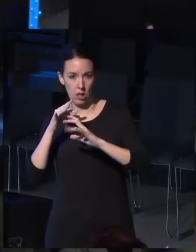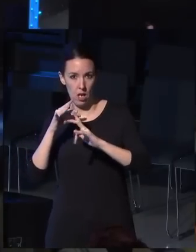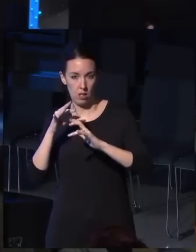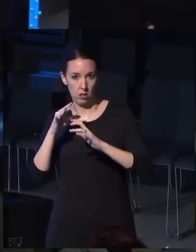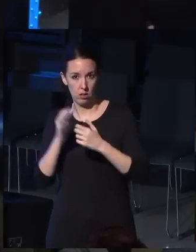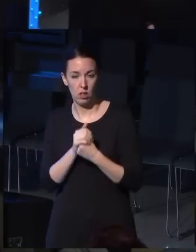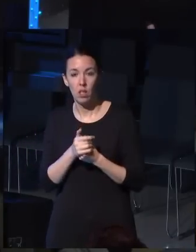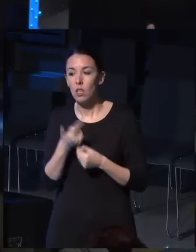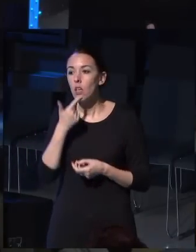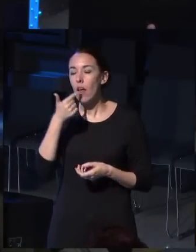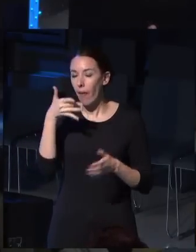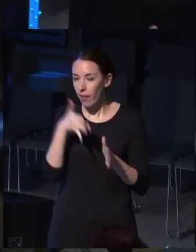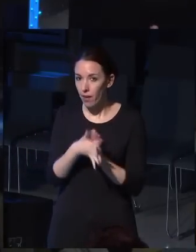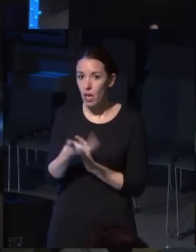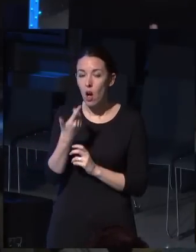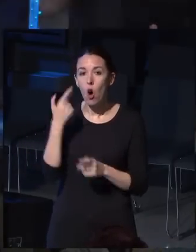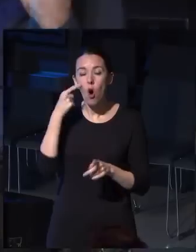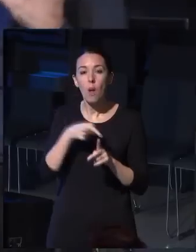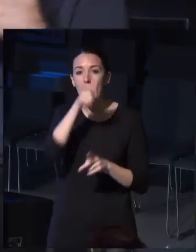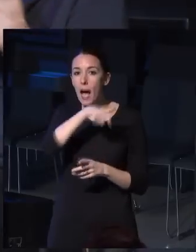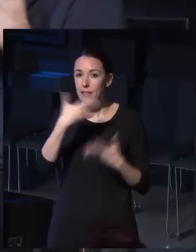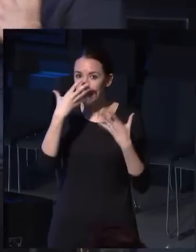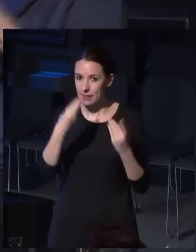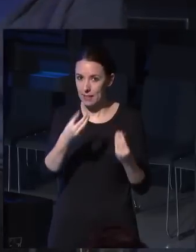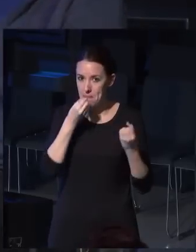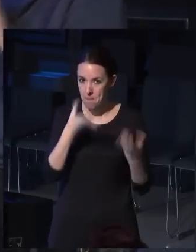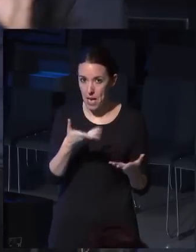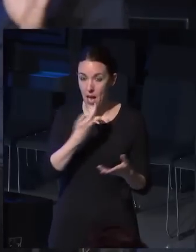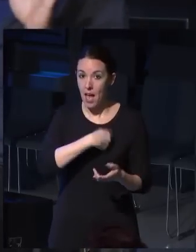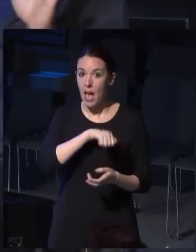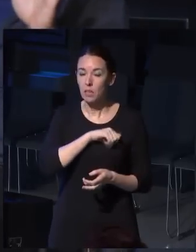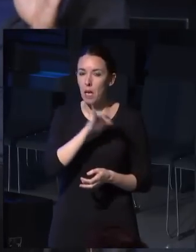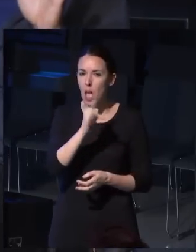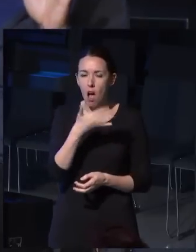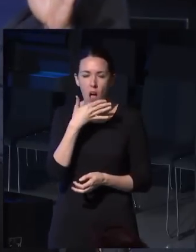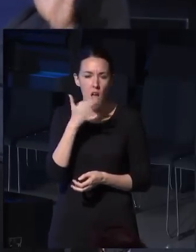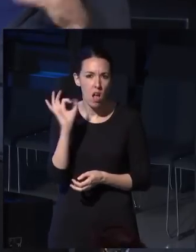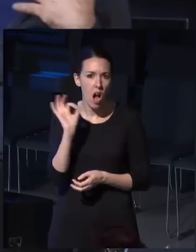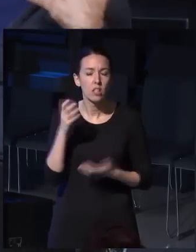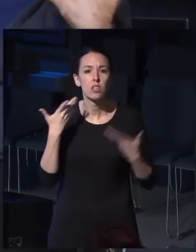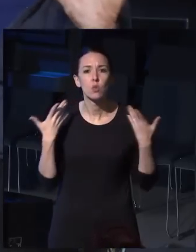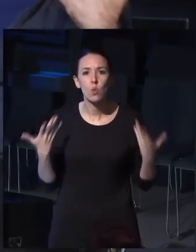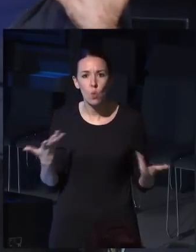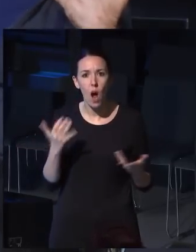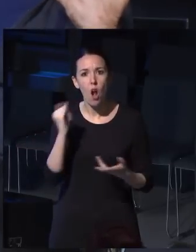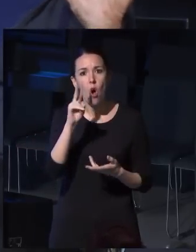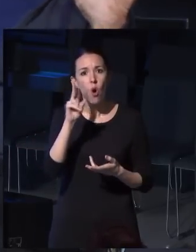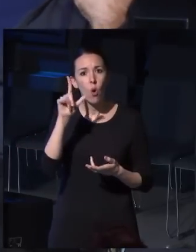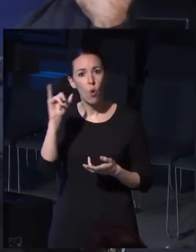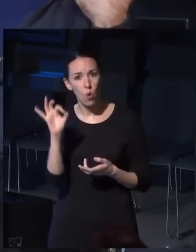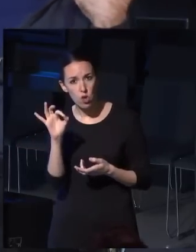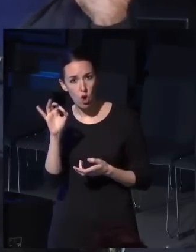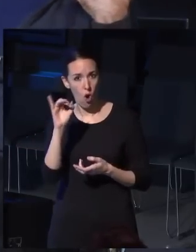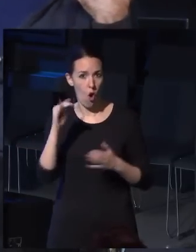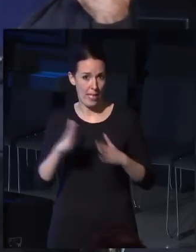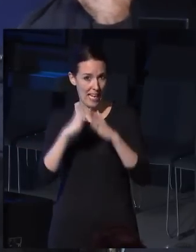todas maneras, quiero decirte que para que la gente lo entienda muy bien, sí. En España tenemos un maestro de eso, que es... Julio Iglesias,